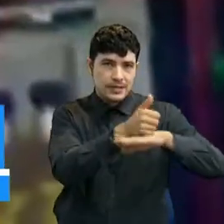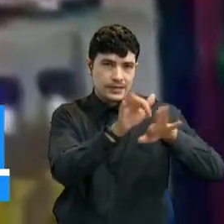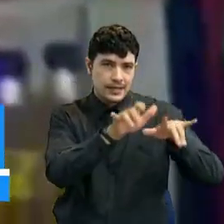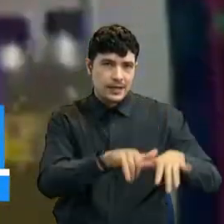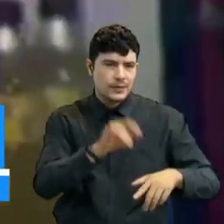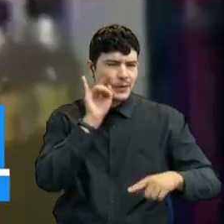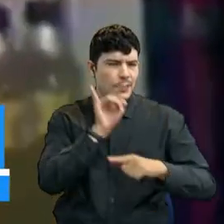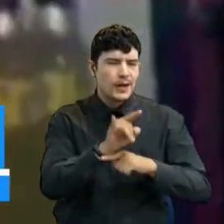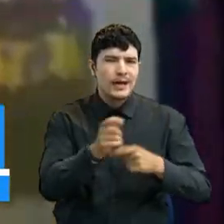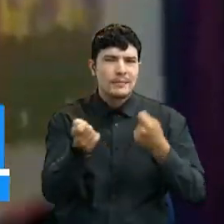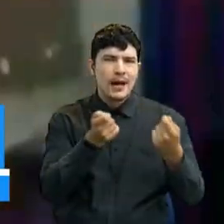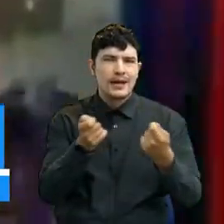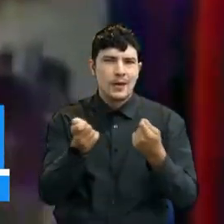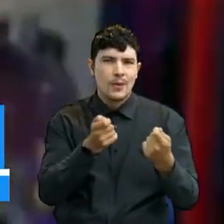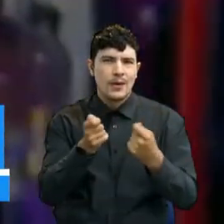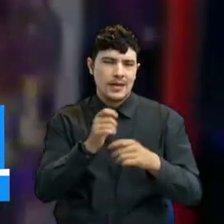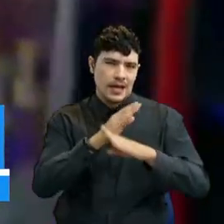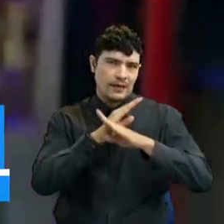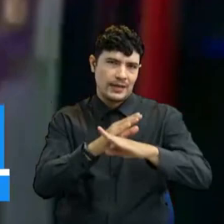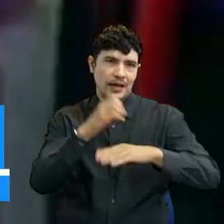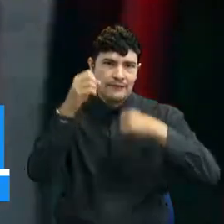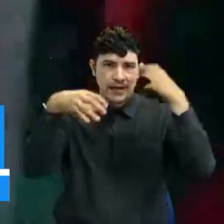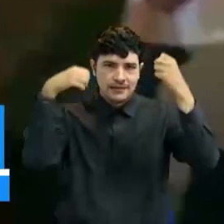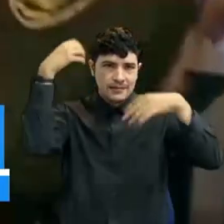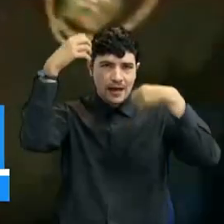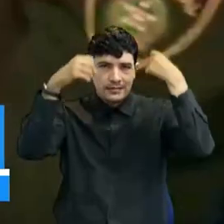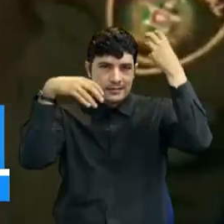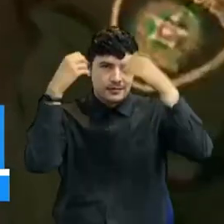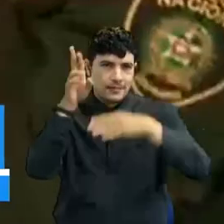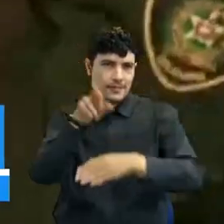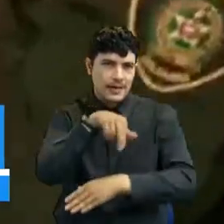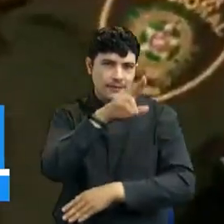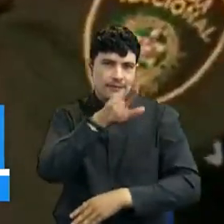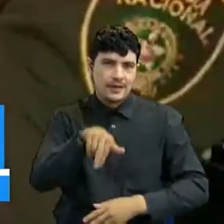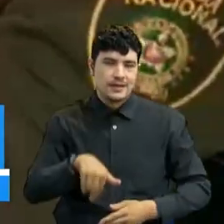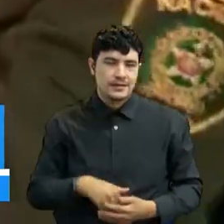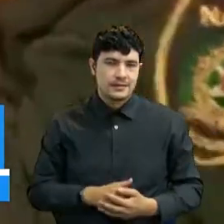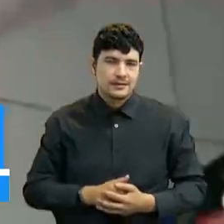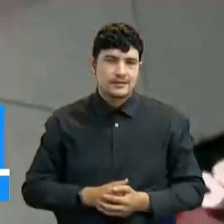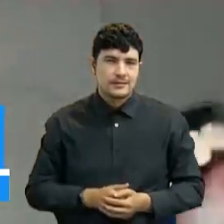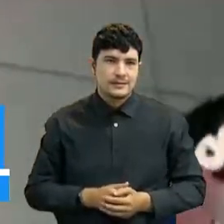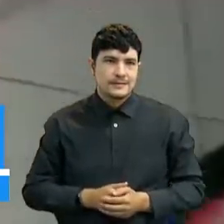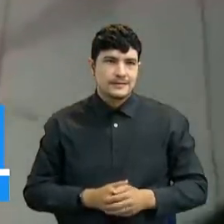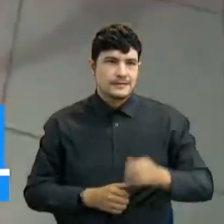poder controlar las fiestas clandestinas que se presentan en este sector.